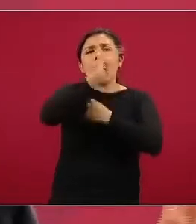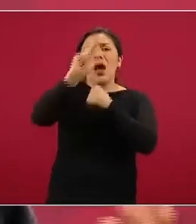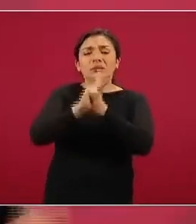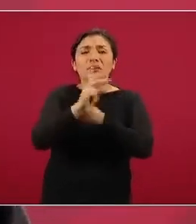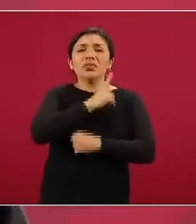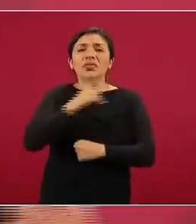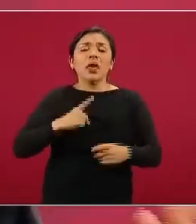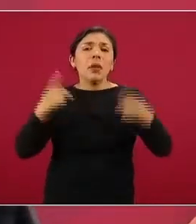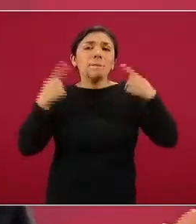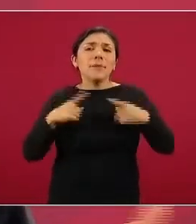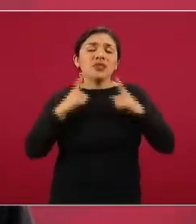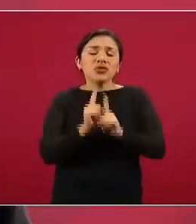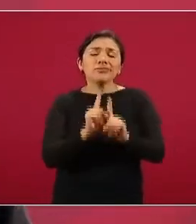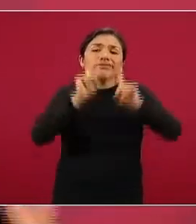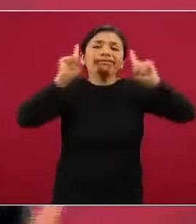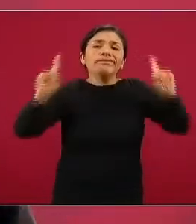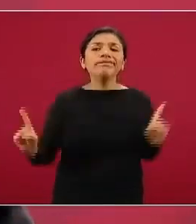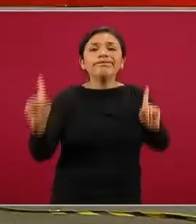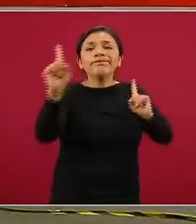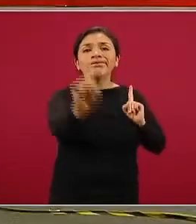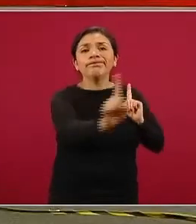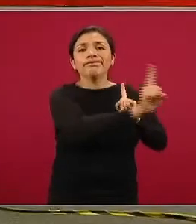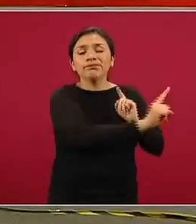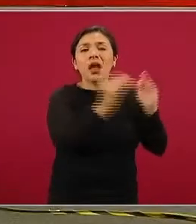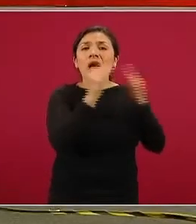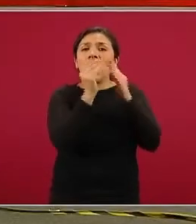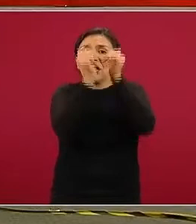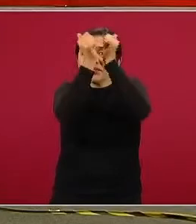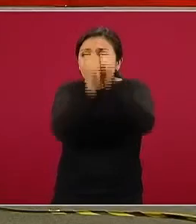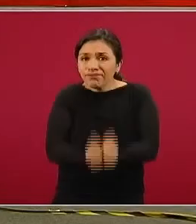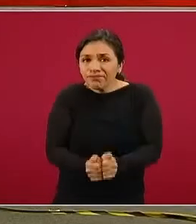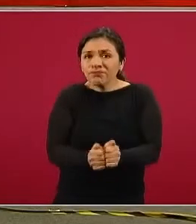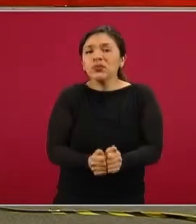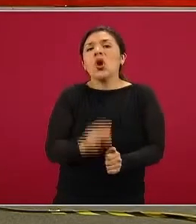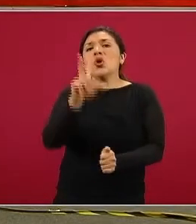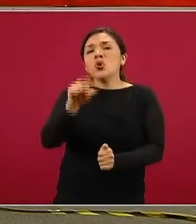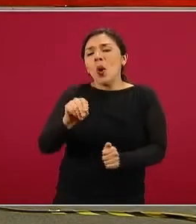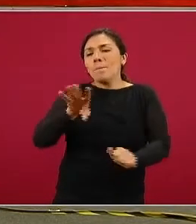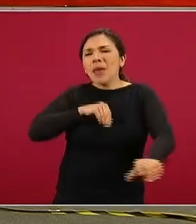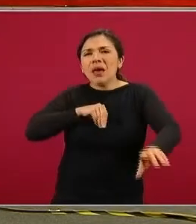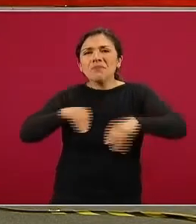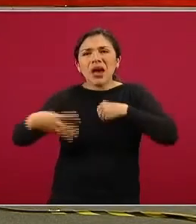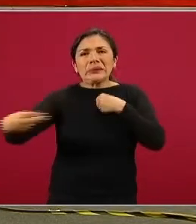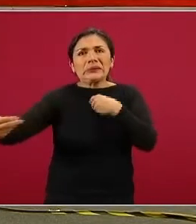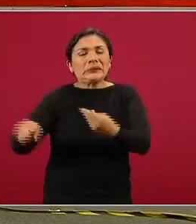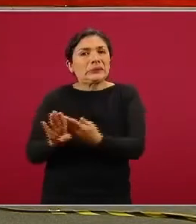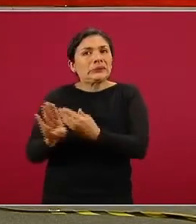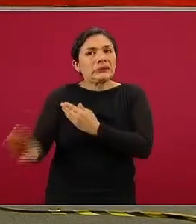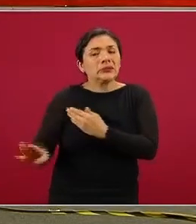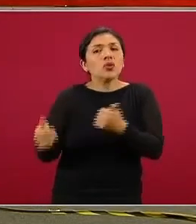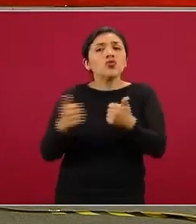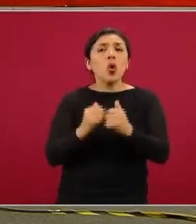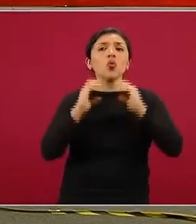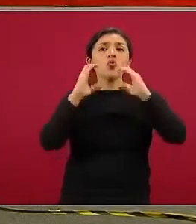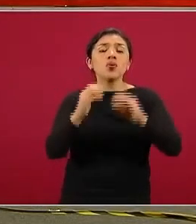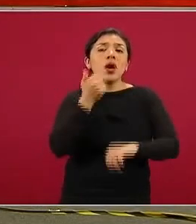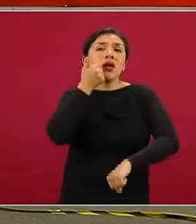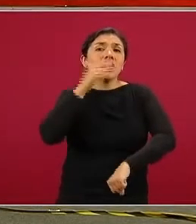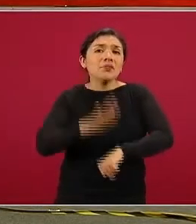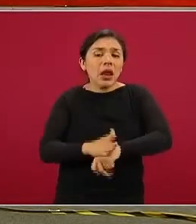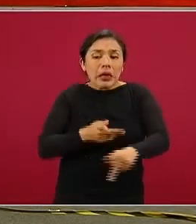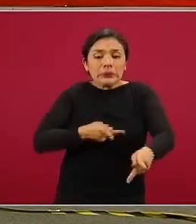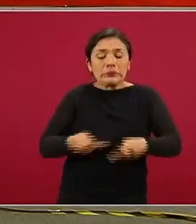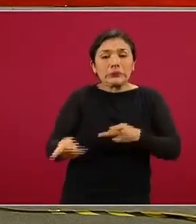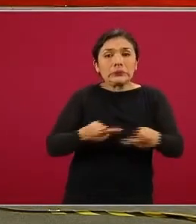el distanciamiento, la sana distancia, el confinamiento, el evitar los contagios por medidas administrativas